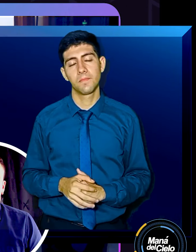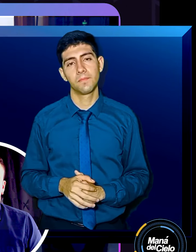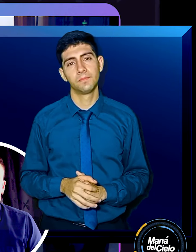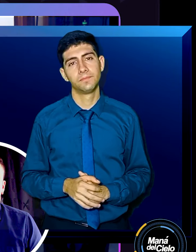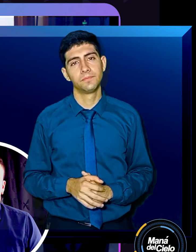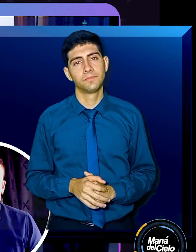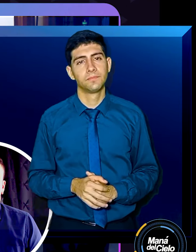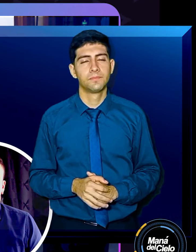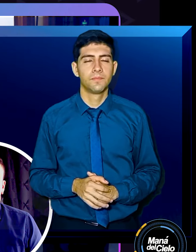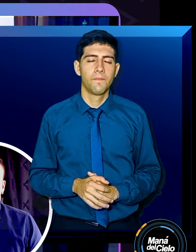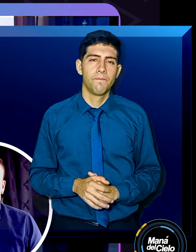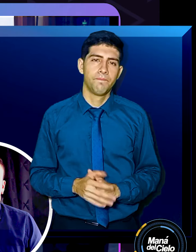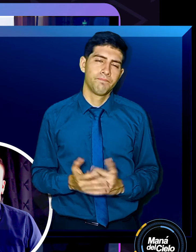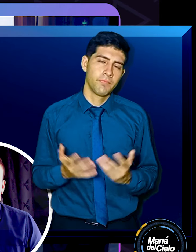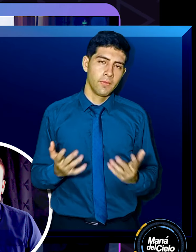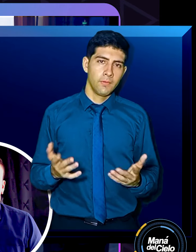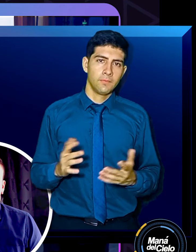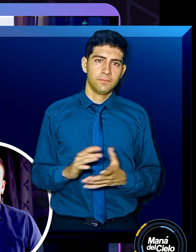Pero hermanos,